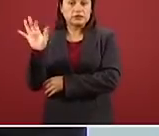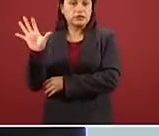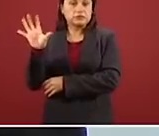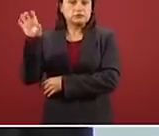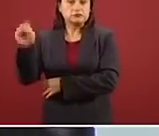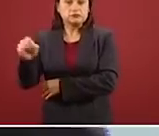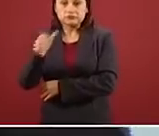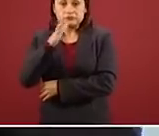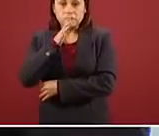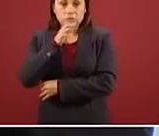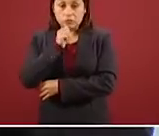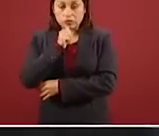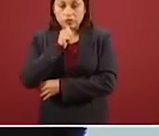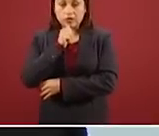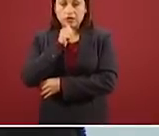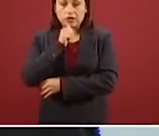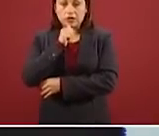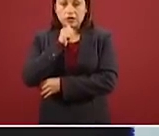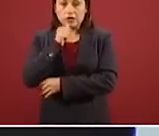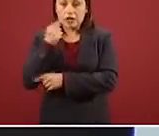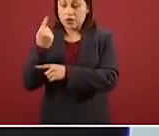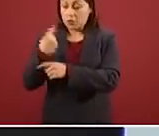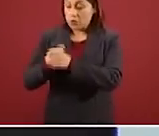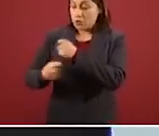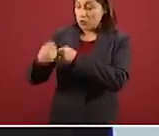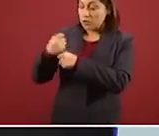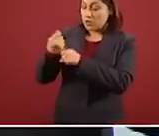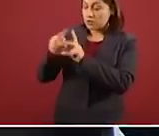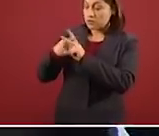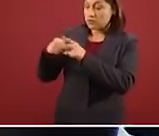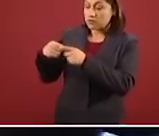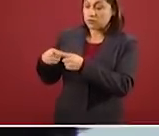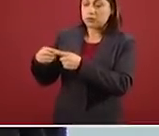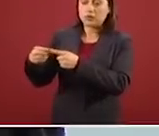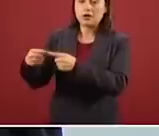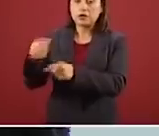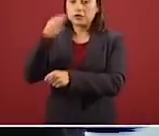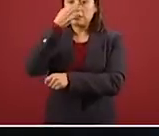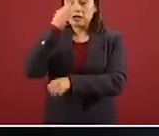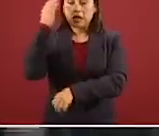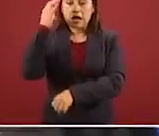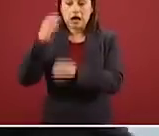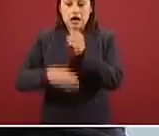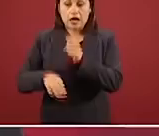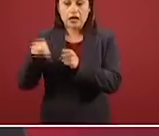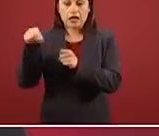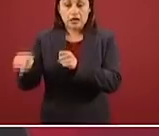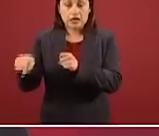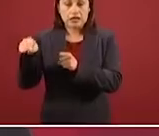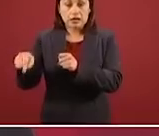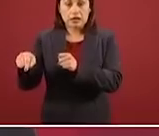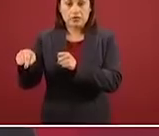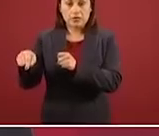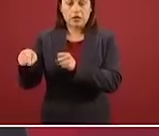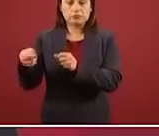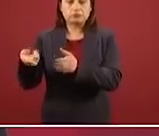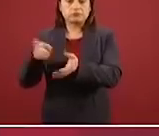en un año, que ya estamos por terminar el relleno de